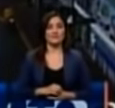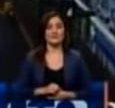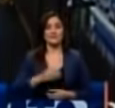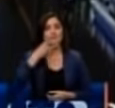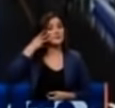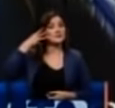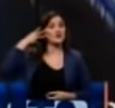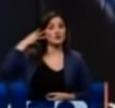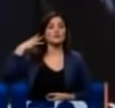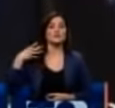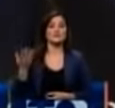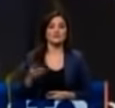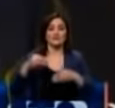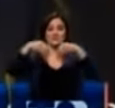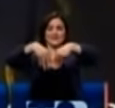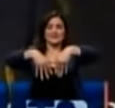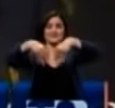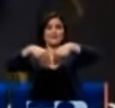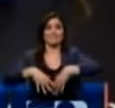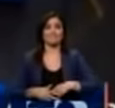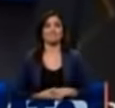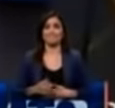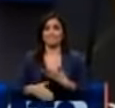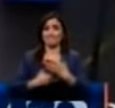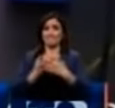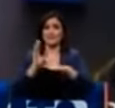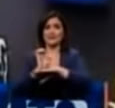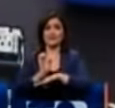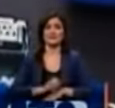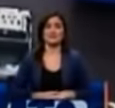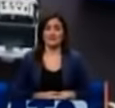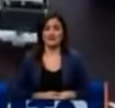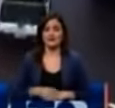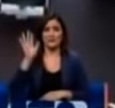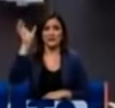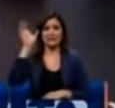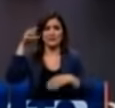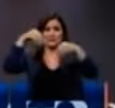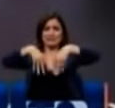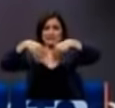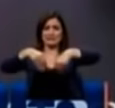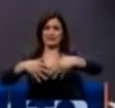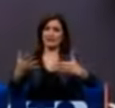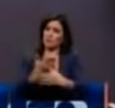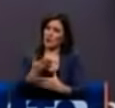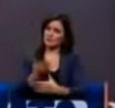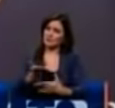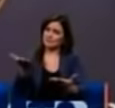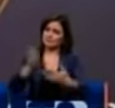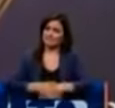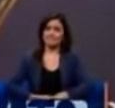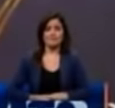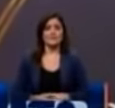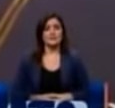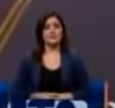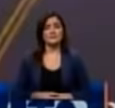oriente ecuatoriano también lluvias en todo el país. Parece que este invierno no nos quiere dejar en paz. En el, también